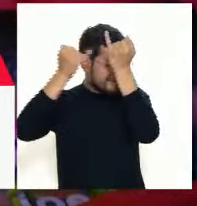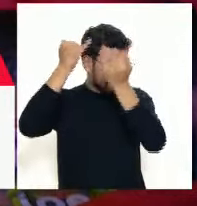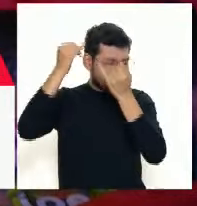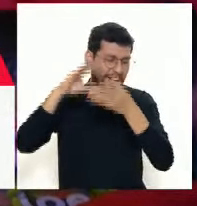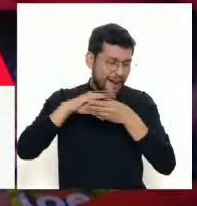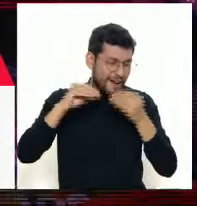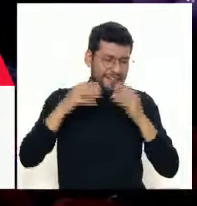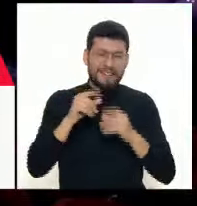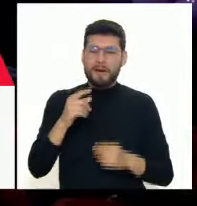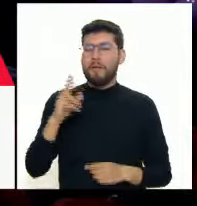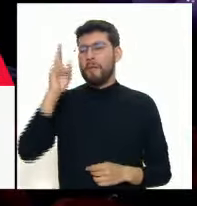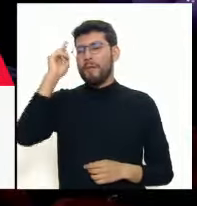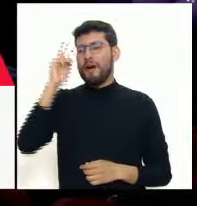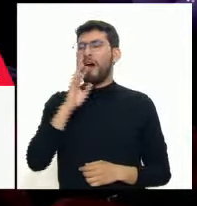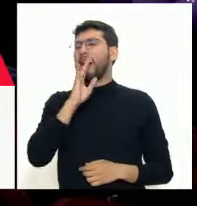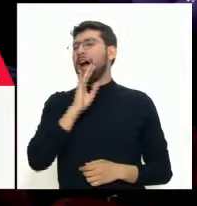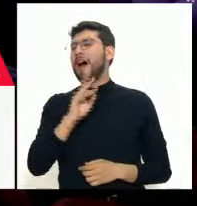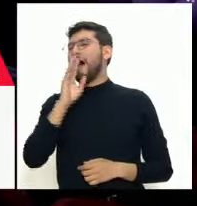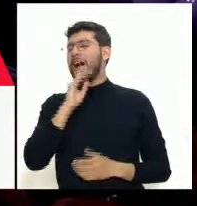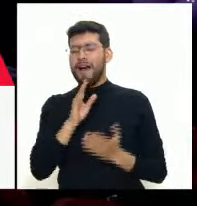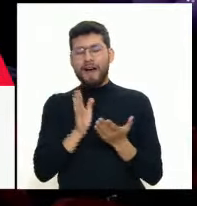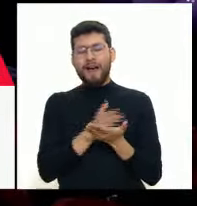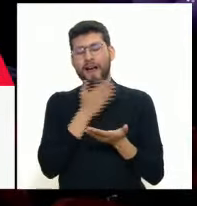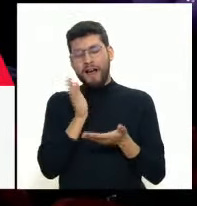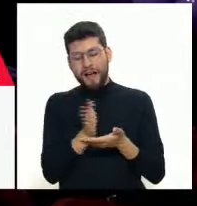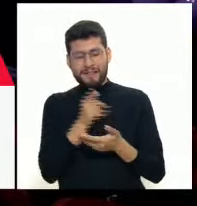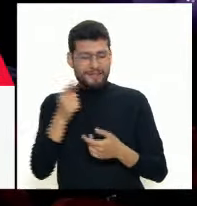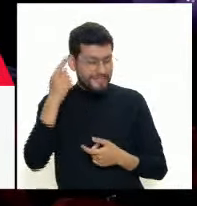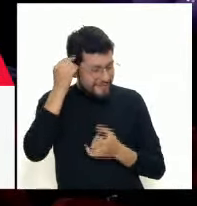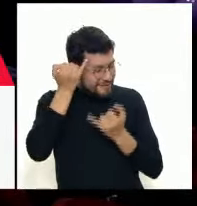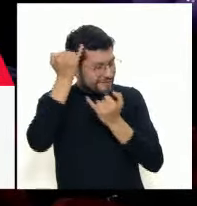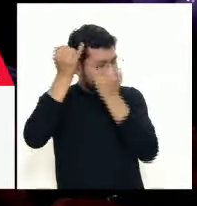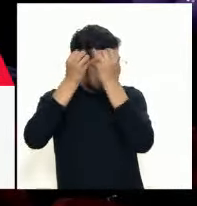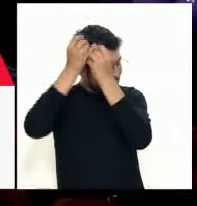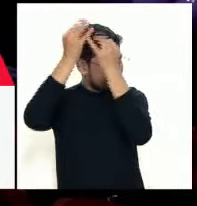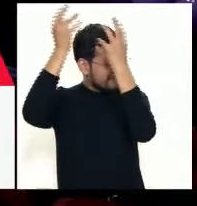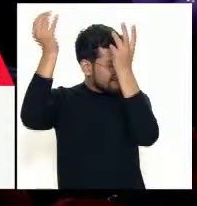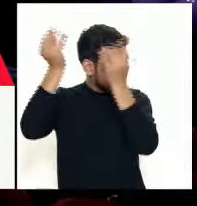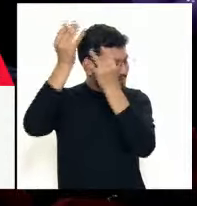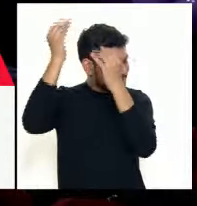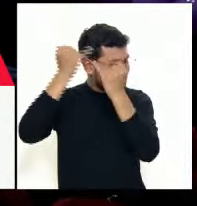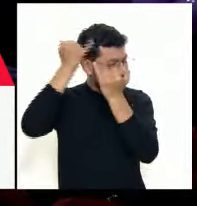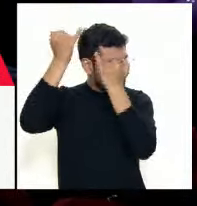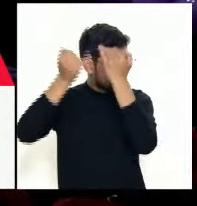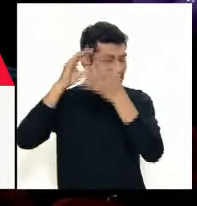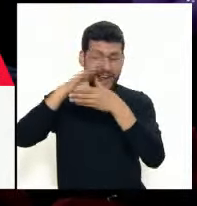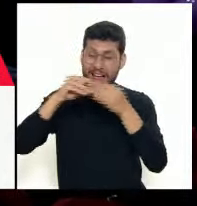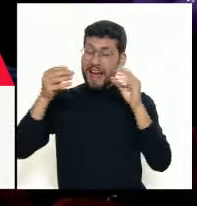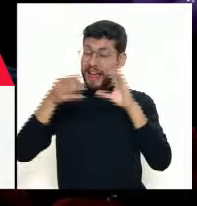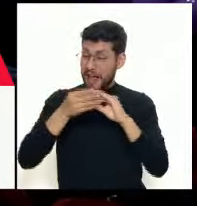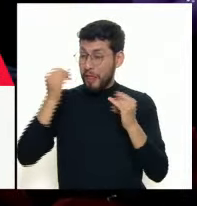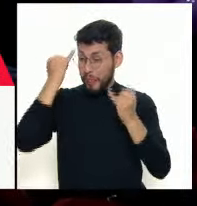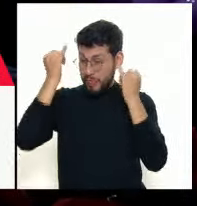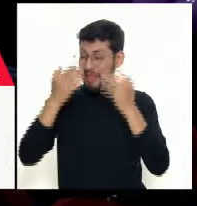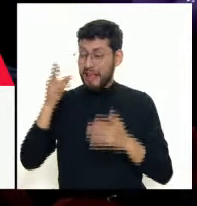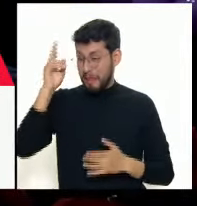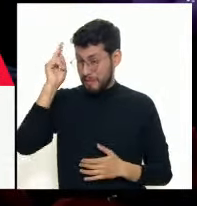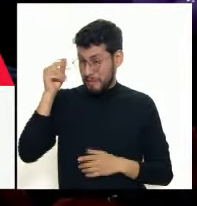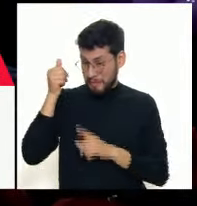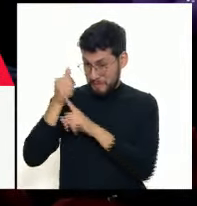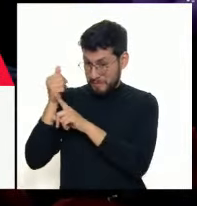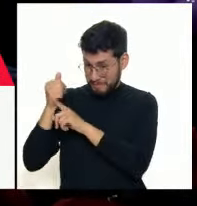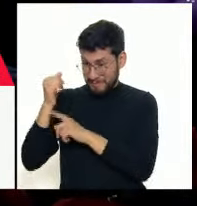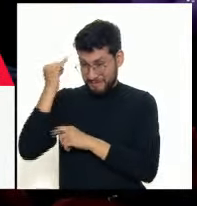ese cuento. Nos generaba imaginación con las historias muchas veces inventadas por las